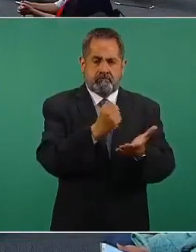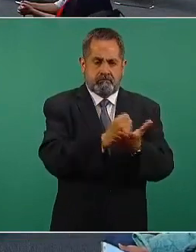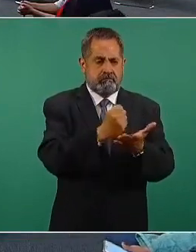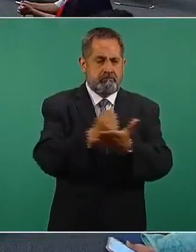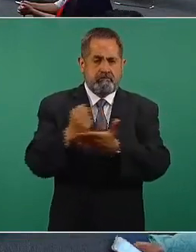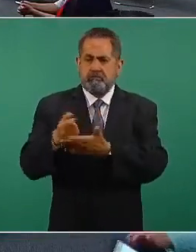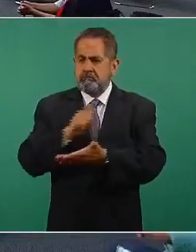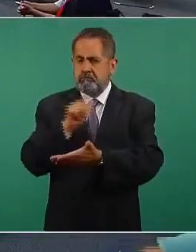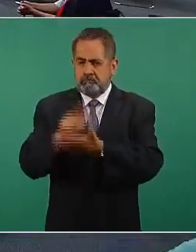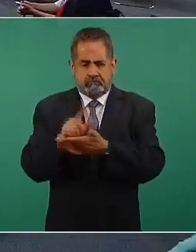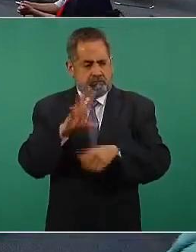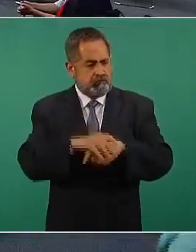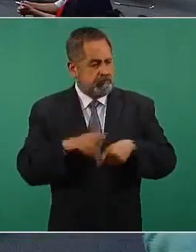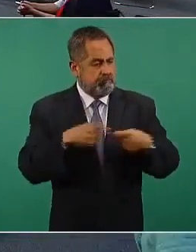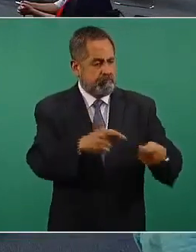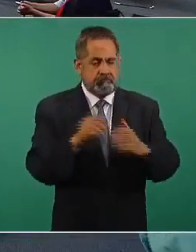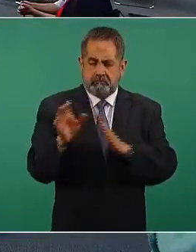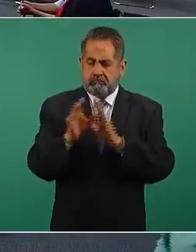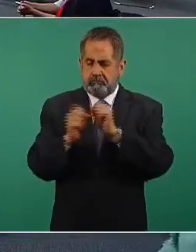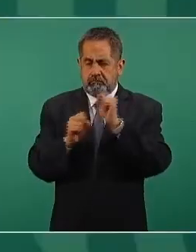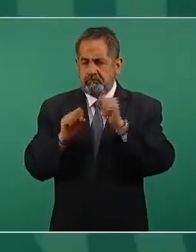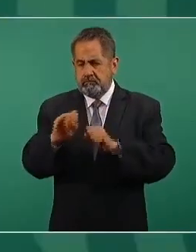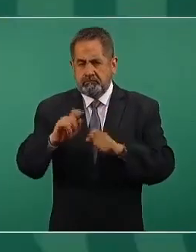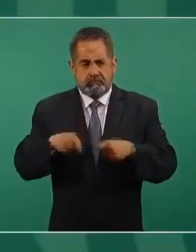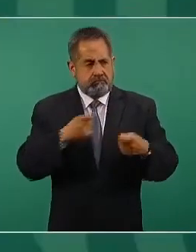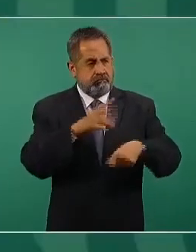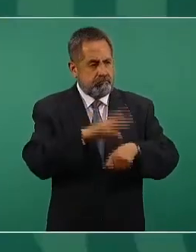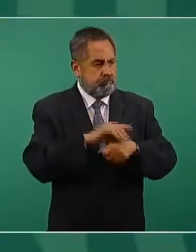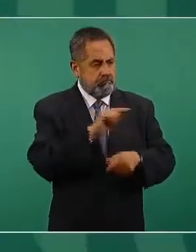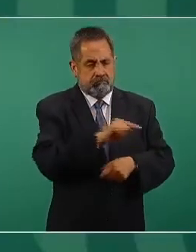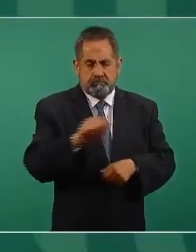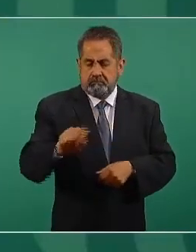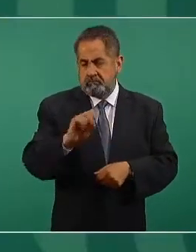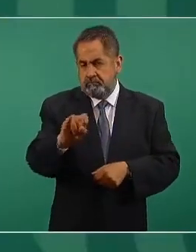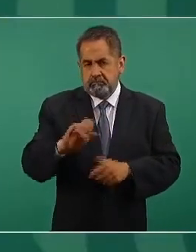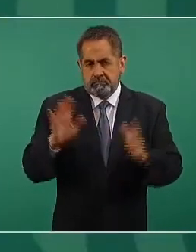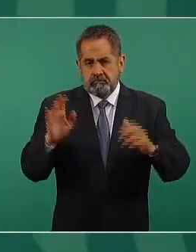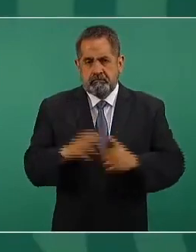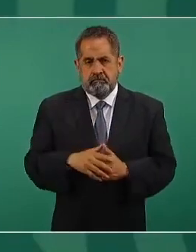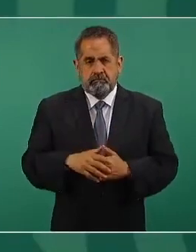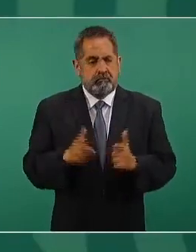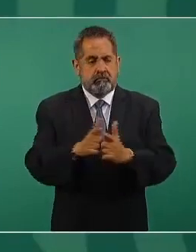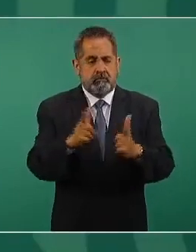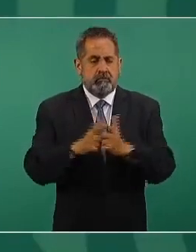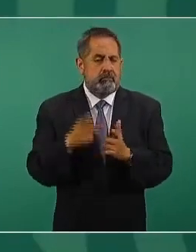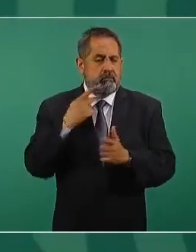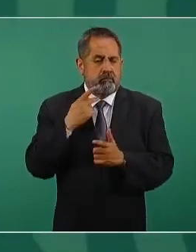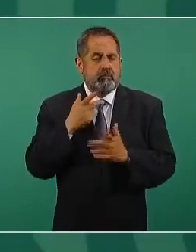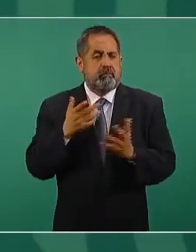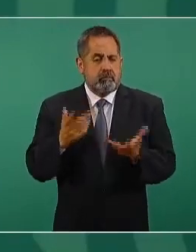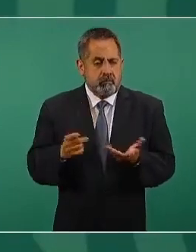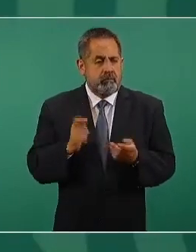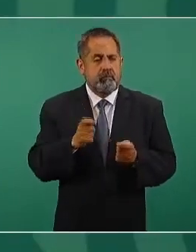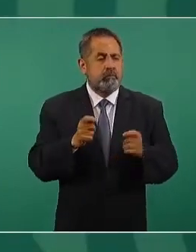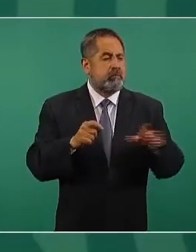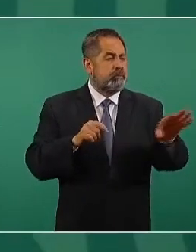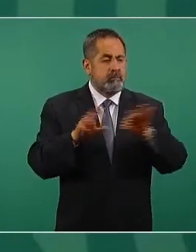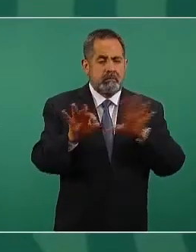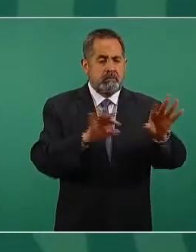conformidad con la Constitución y las leyes. ¿Qué es un partido político? Pues es un